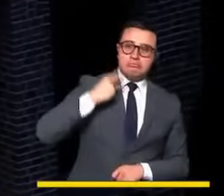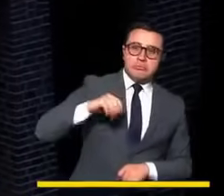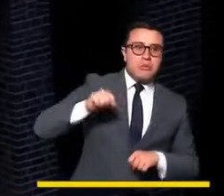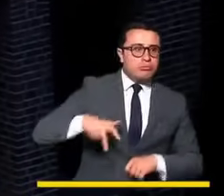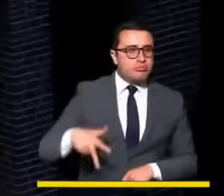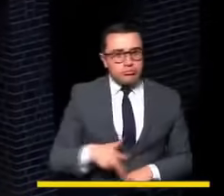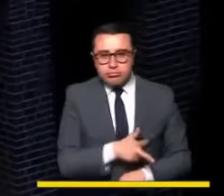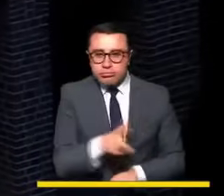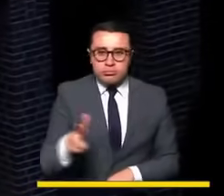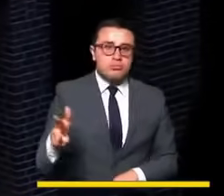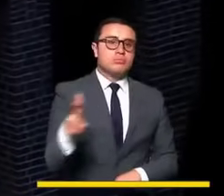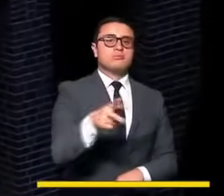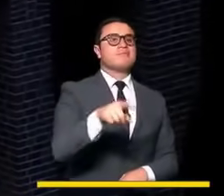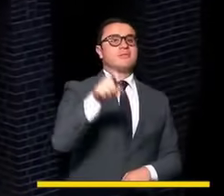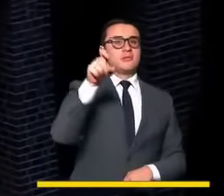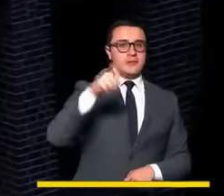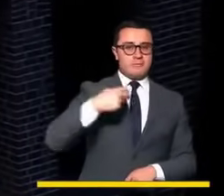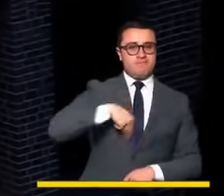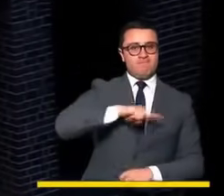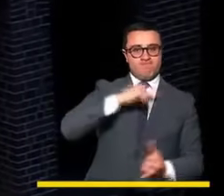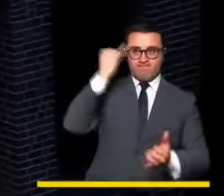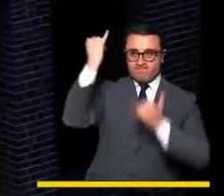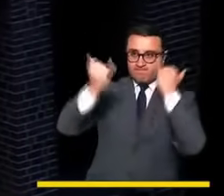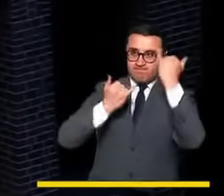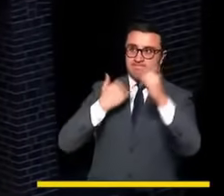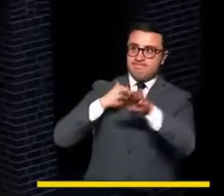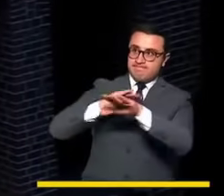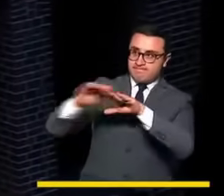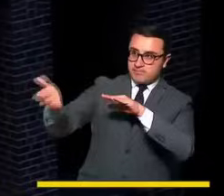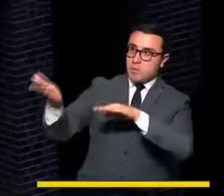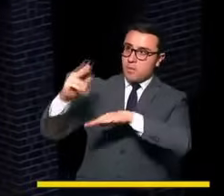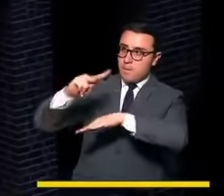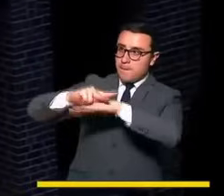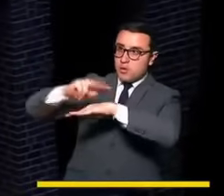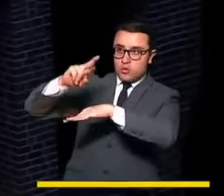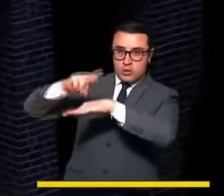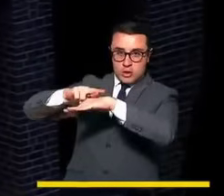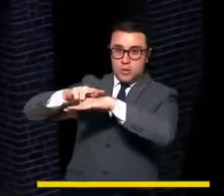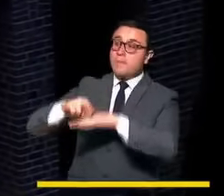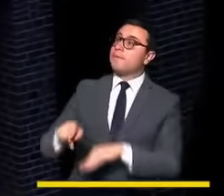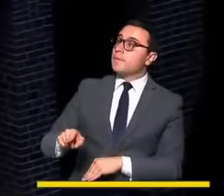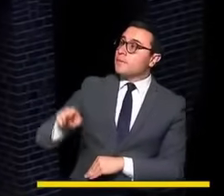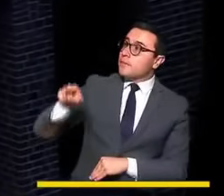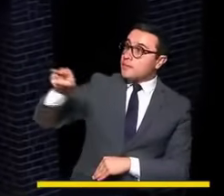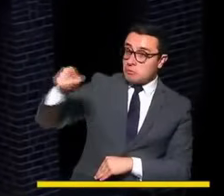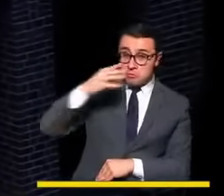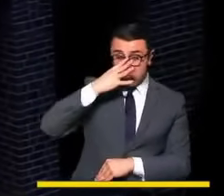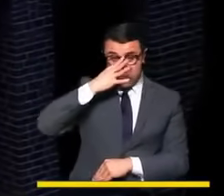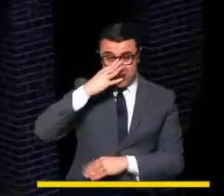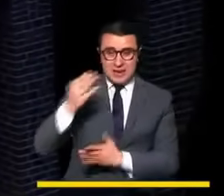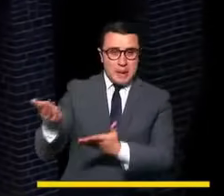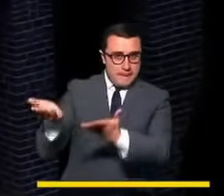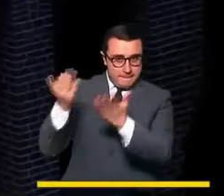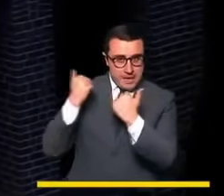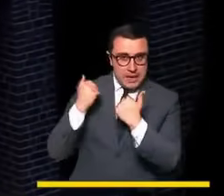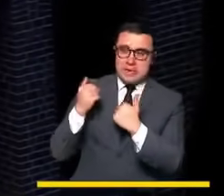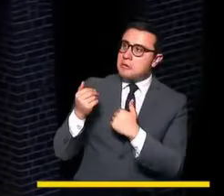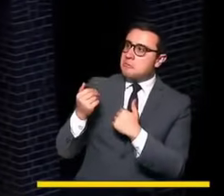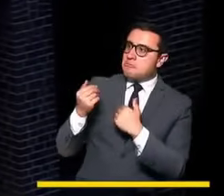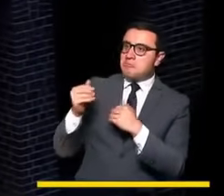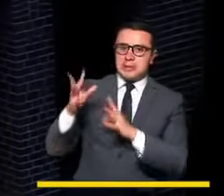ese paquete. Tenemos que construirlo, ahí invito a Puerto Rico. Ese paquete de sensaciones,